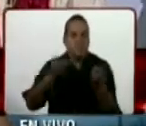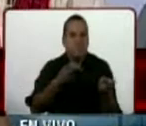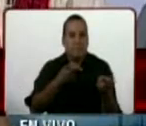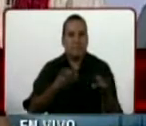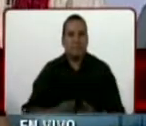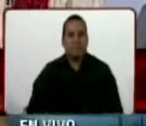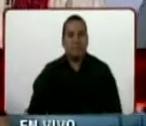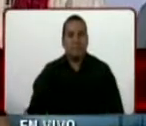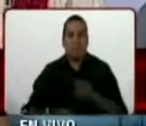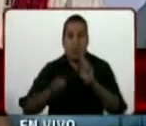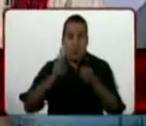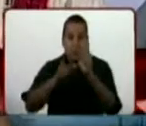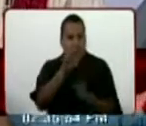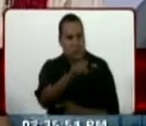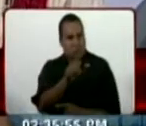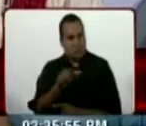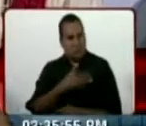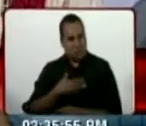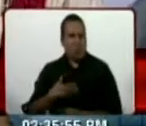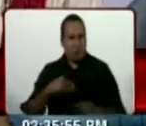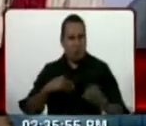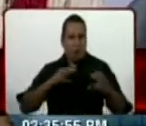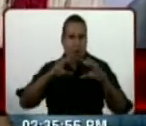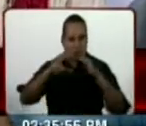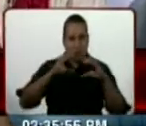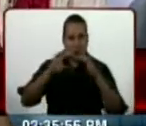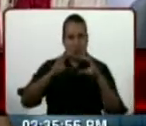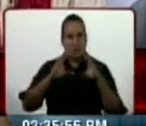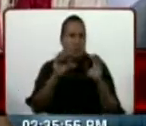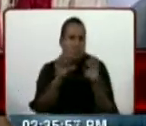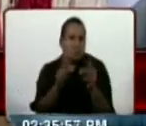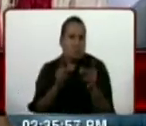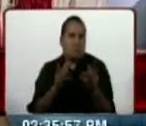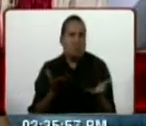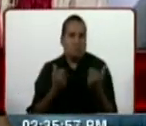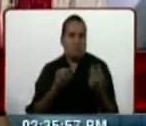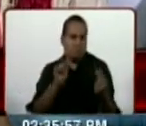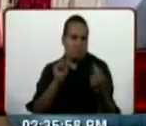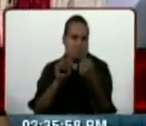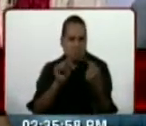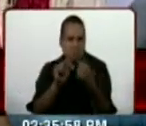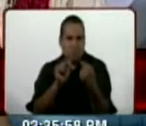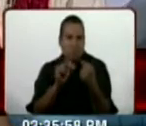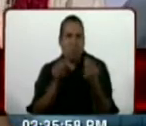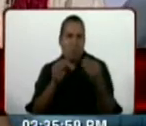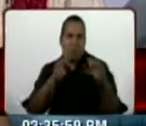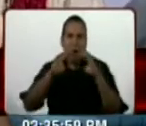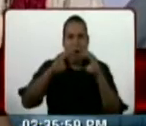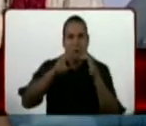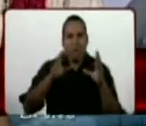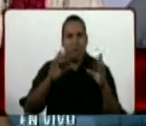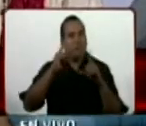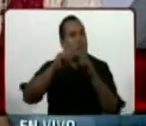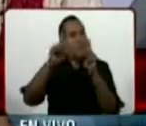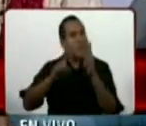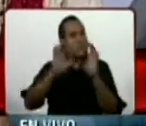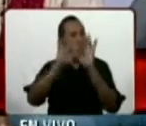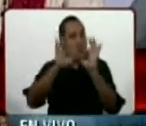Si algunos actores quieren conversar, está bien, se conversa. Hay distintas formas de conversar.